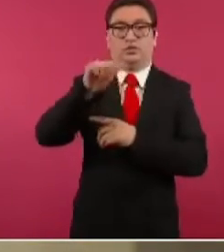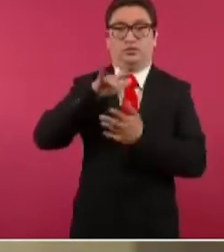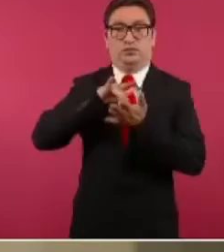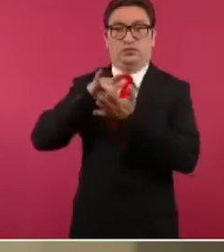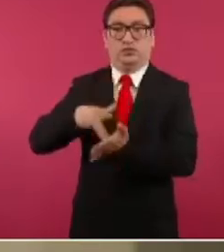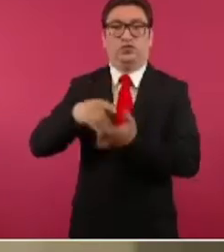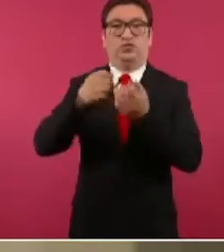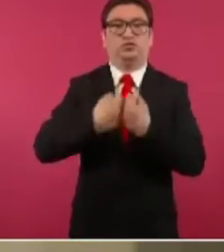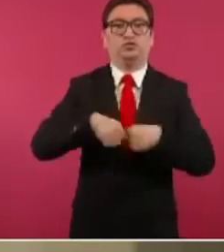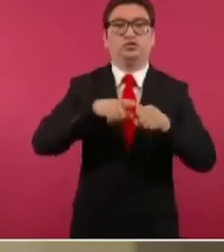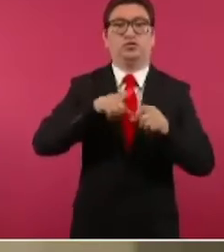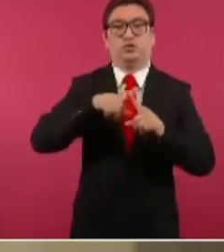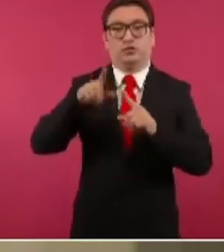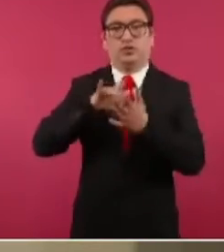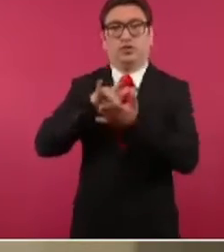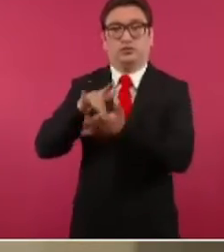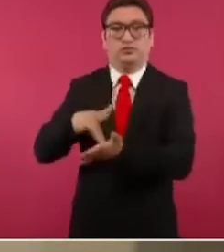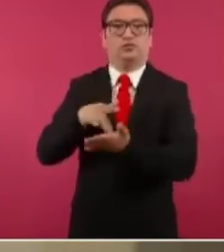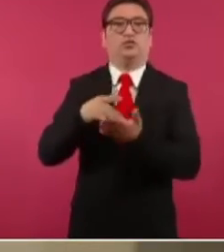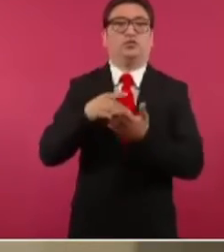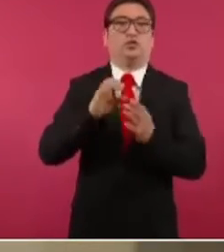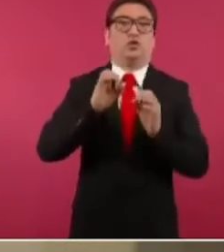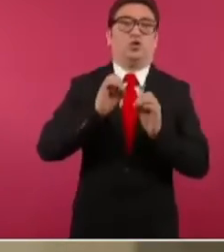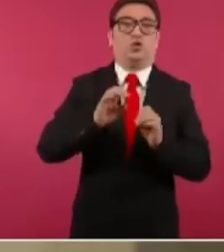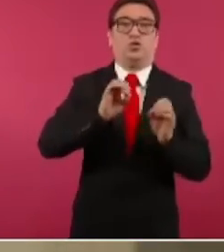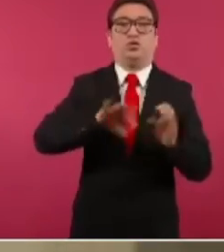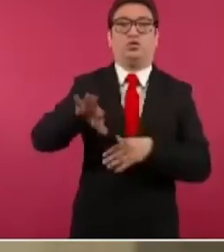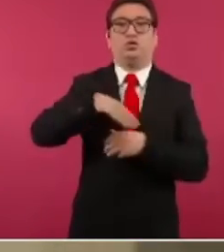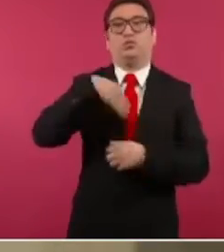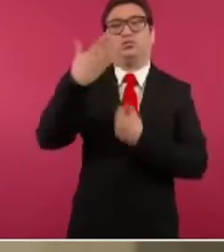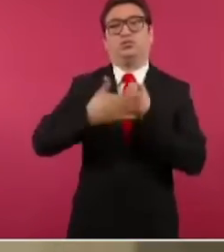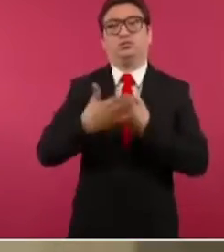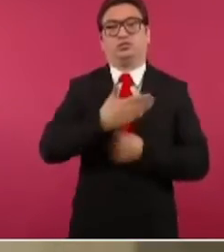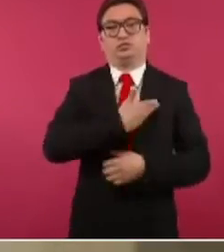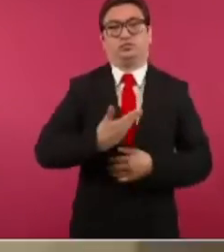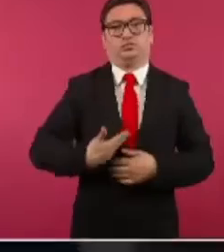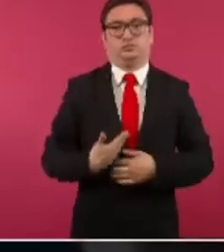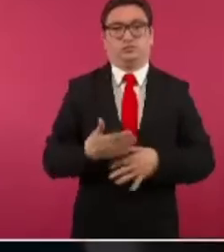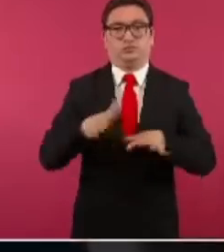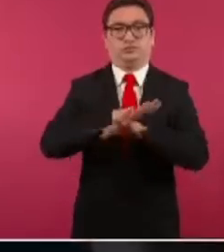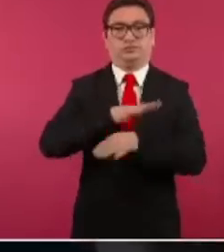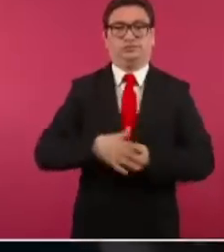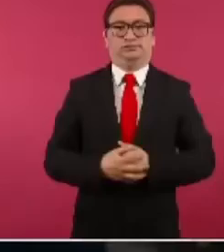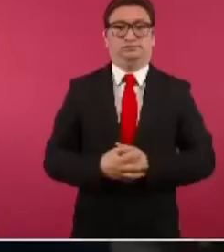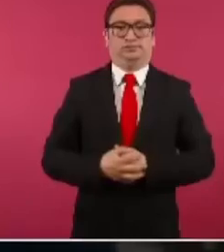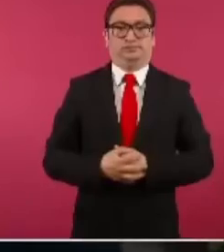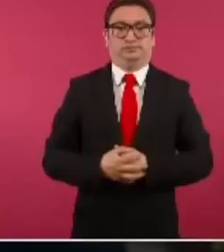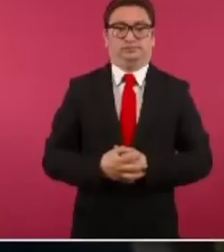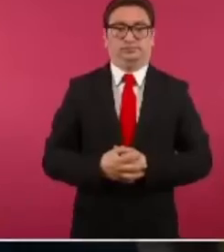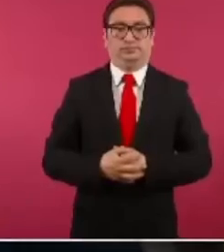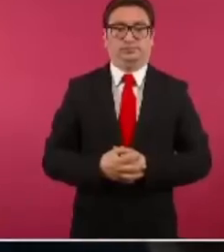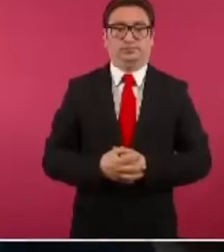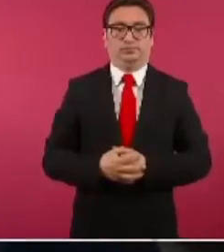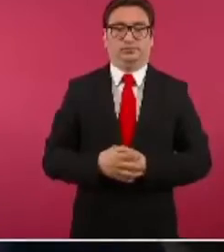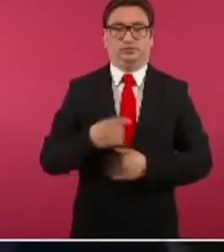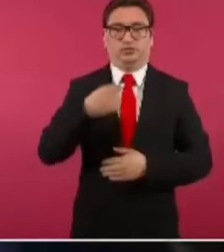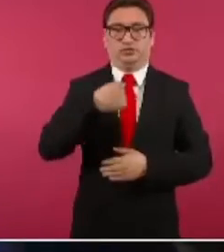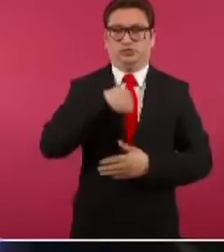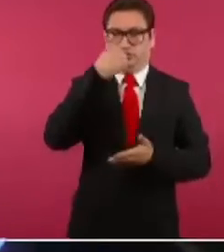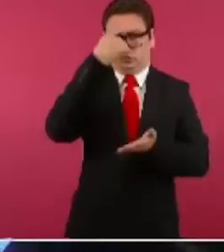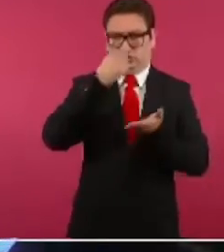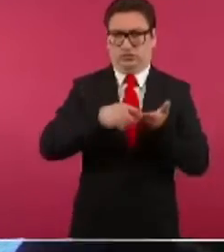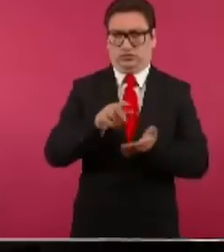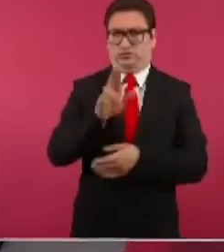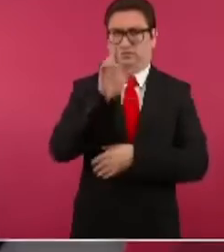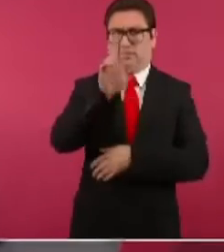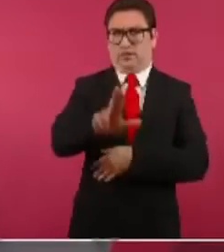social, o considera usted que será tarea del próximo presidente o presidenta. Gracias. Yo creo que el martes podemos ya